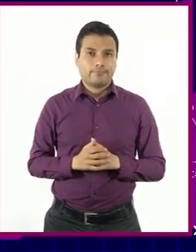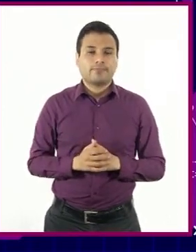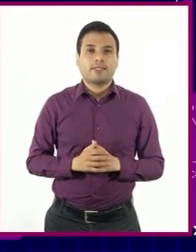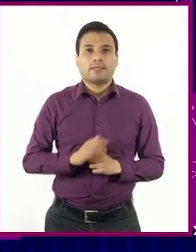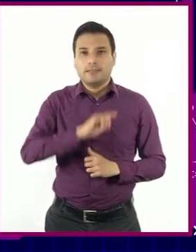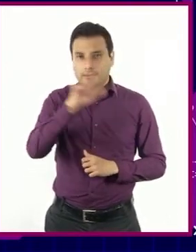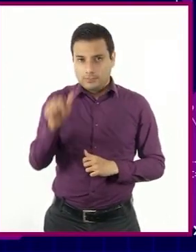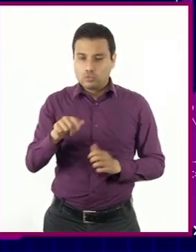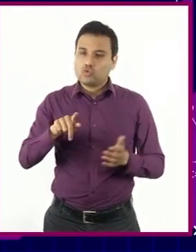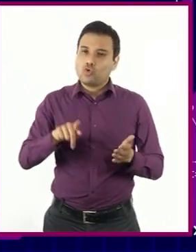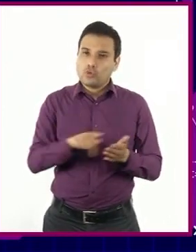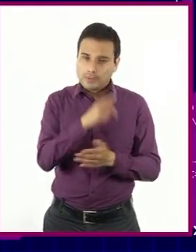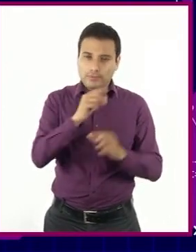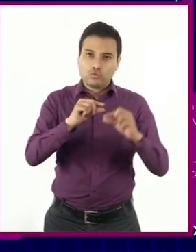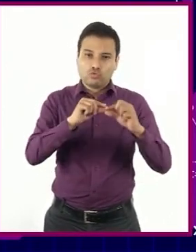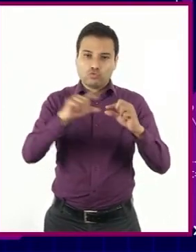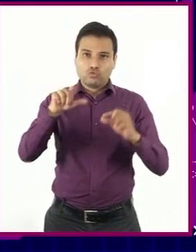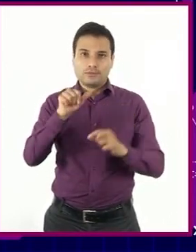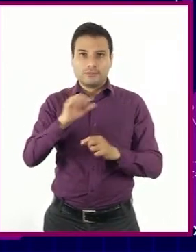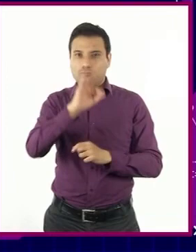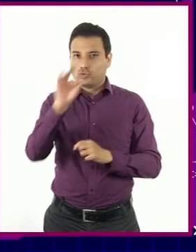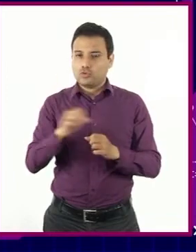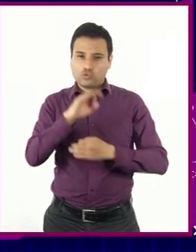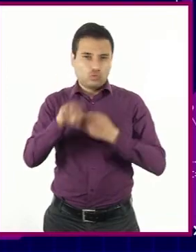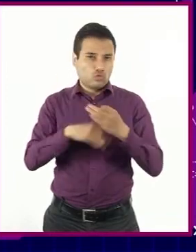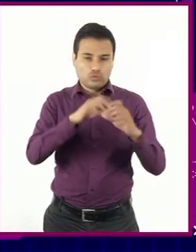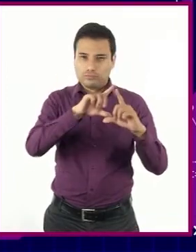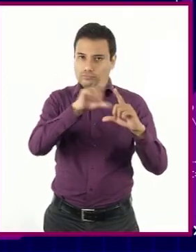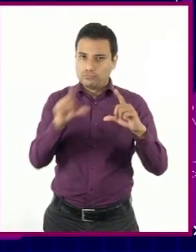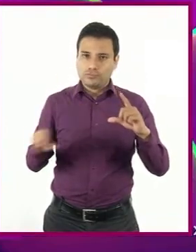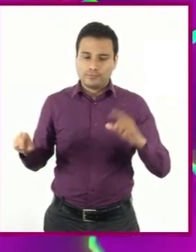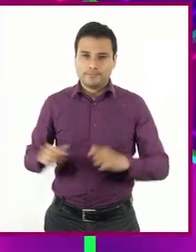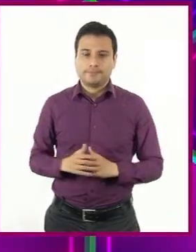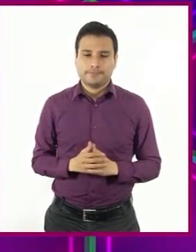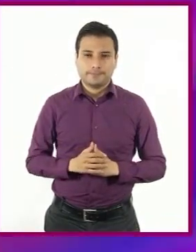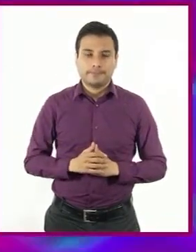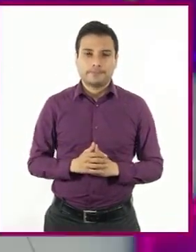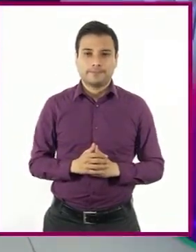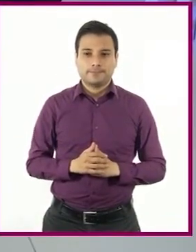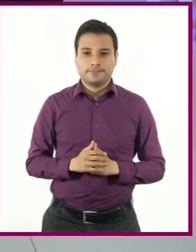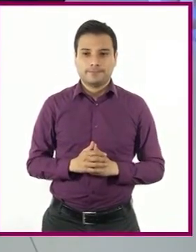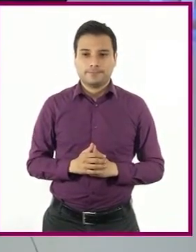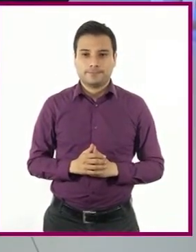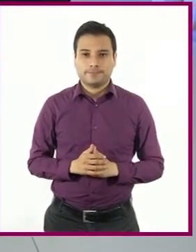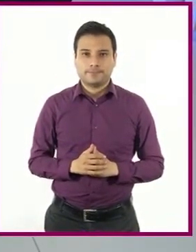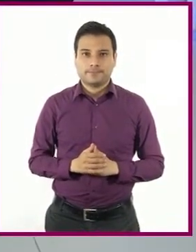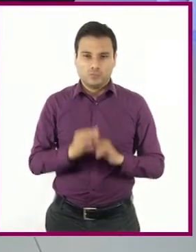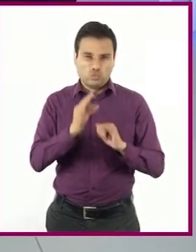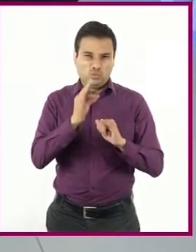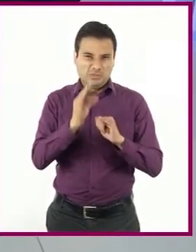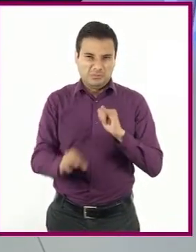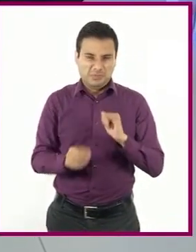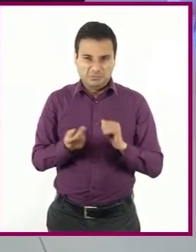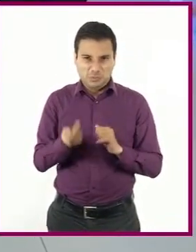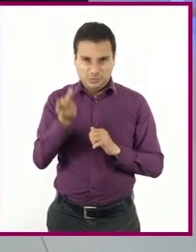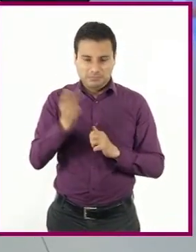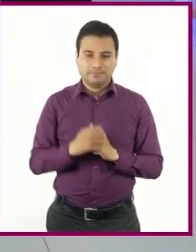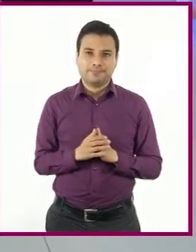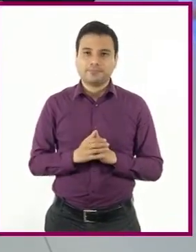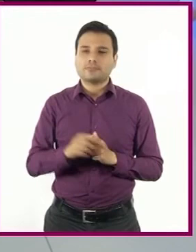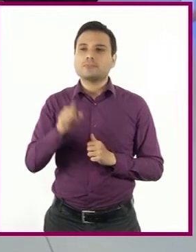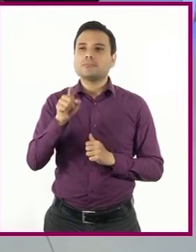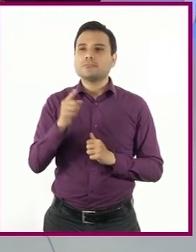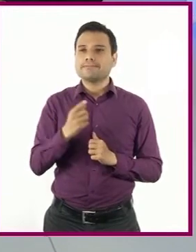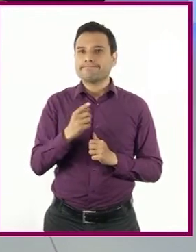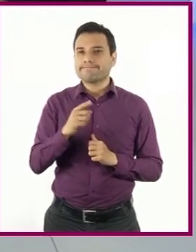nuevamente para homologarse y mantenerse en ese porcentaje. Finalmente, maestra, ¿cuál es su consejo